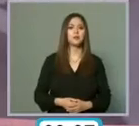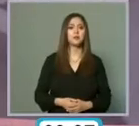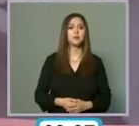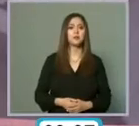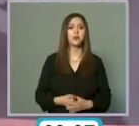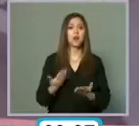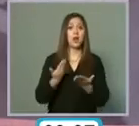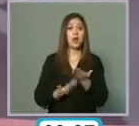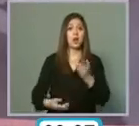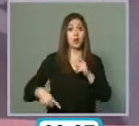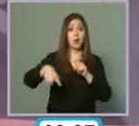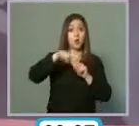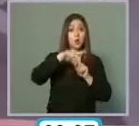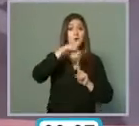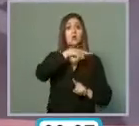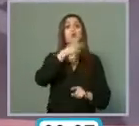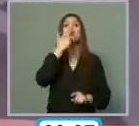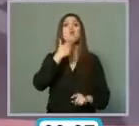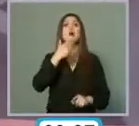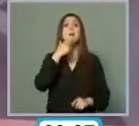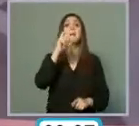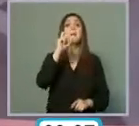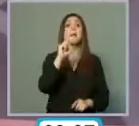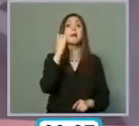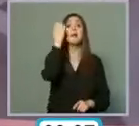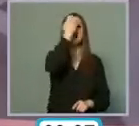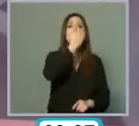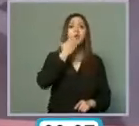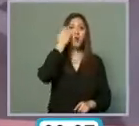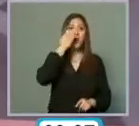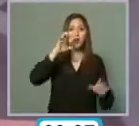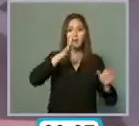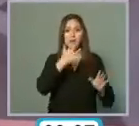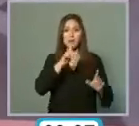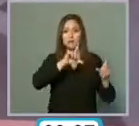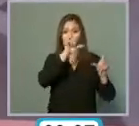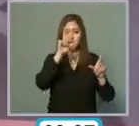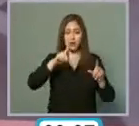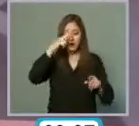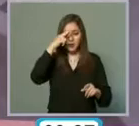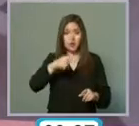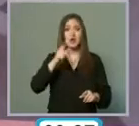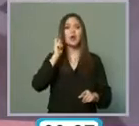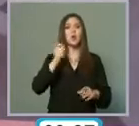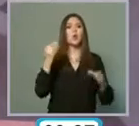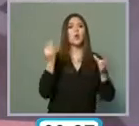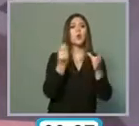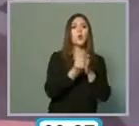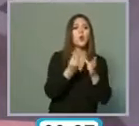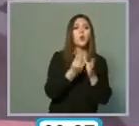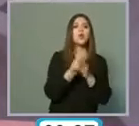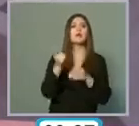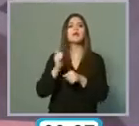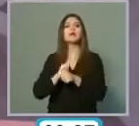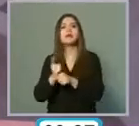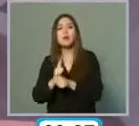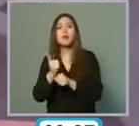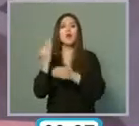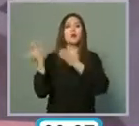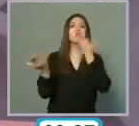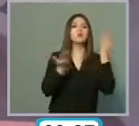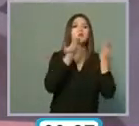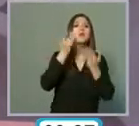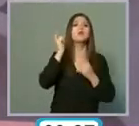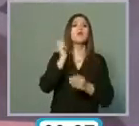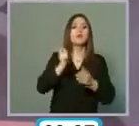diferentes escuelas, 20 en toda la República, Wow. los cursos y formación, carreras, licenciaturas en